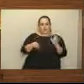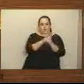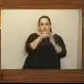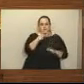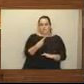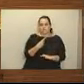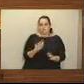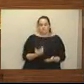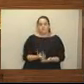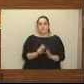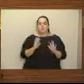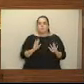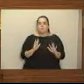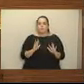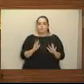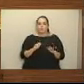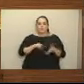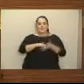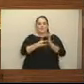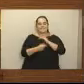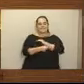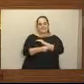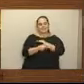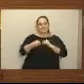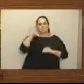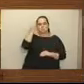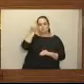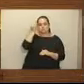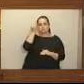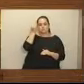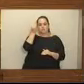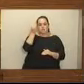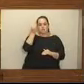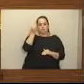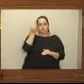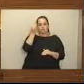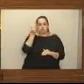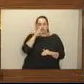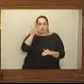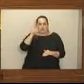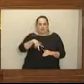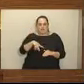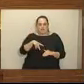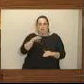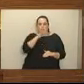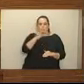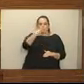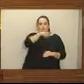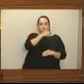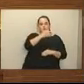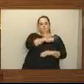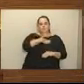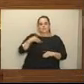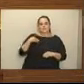llegar. Pero esa estrategia yo creo que queda más al desnudo cuando ustedes quieren personalizar la